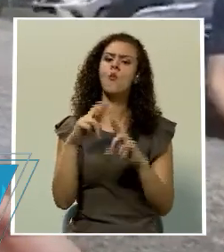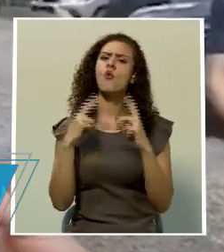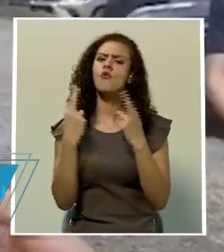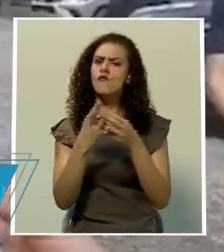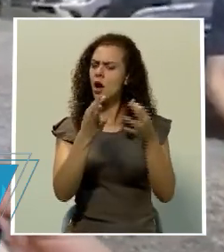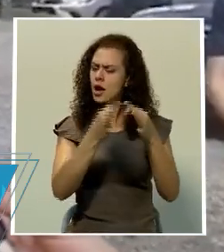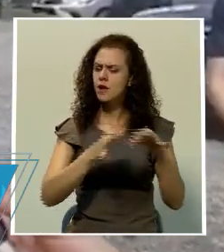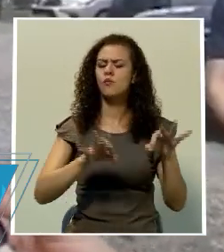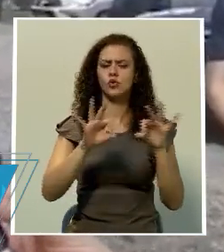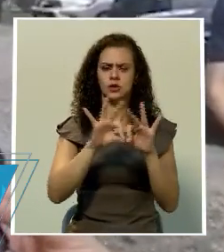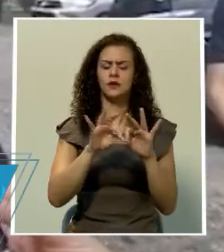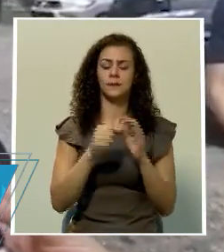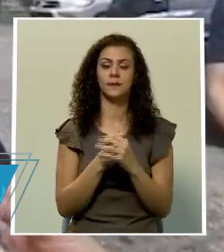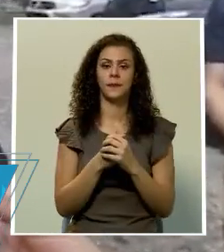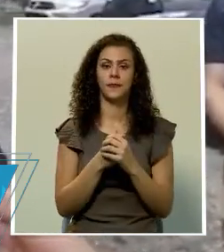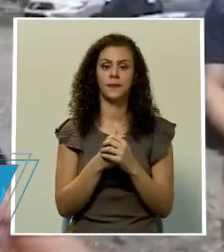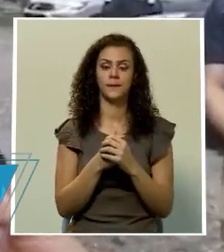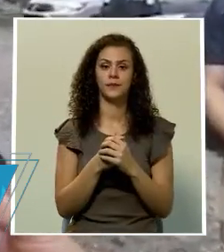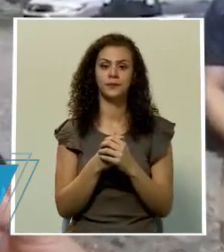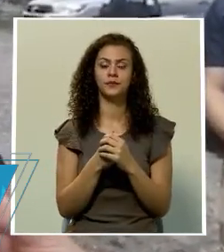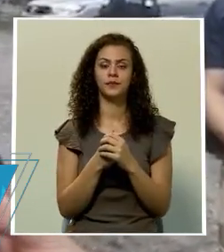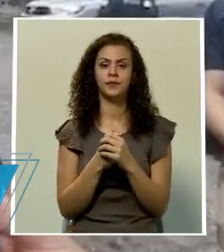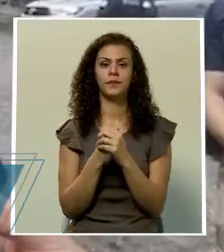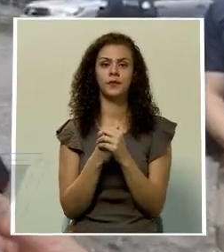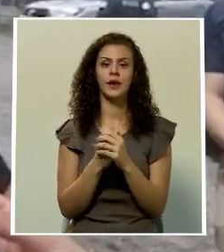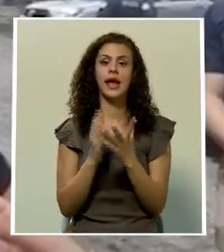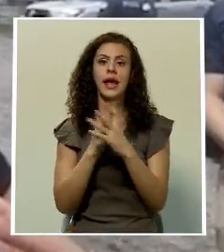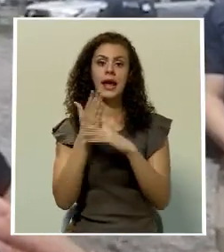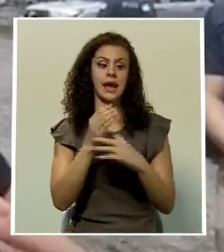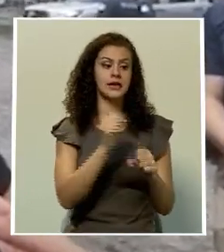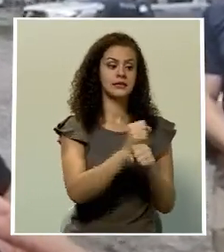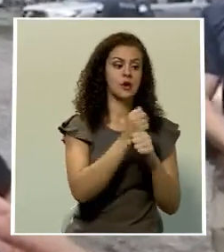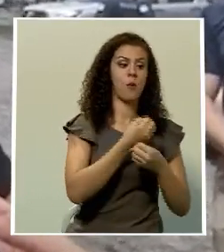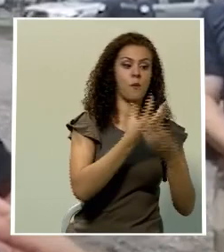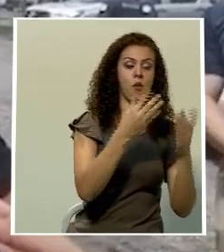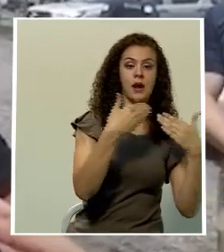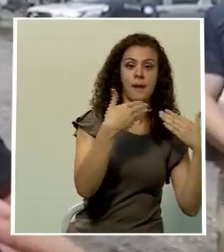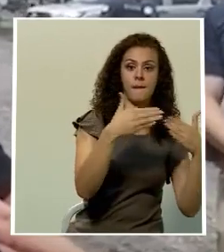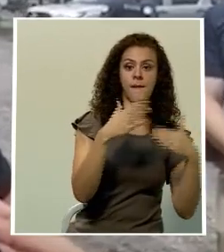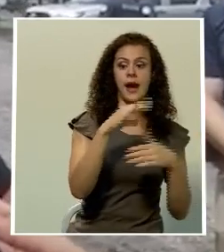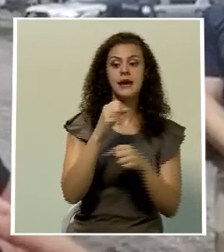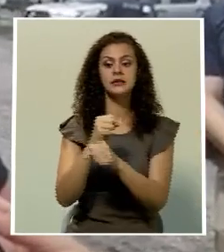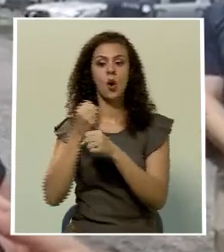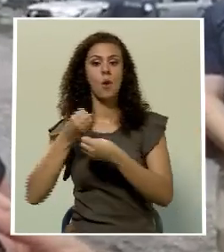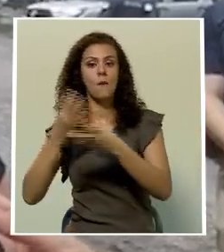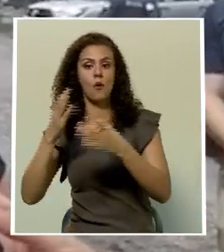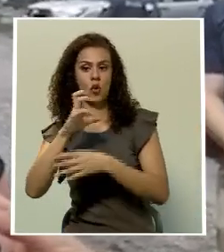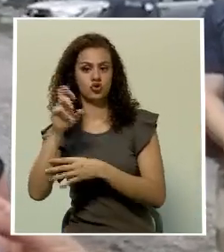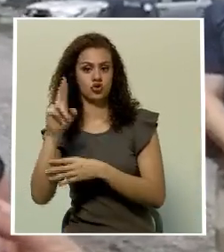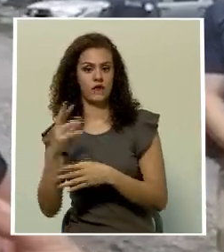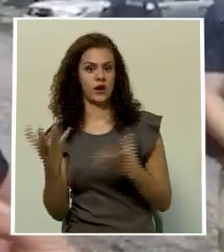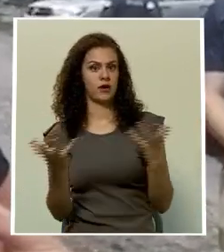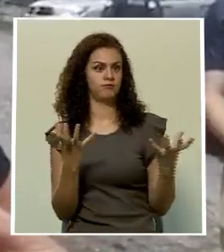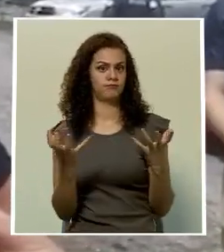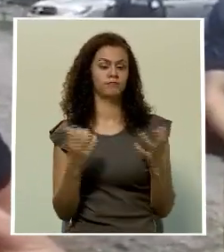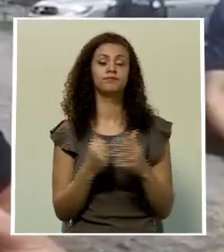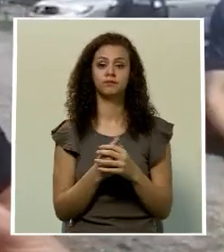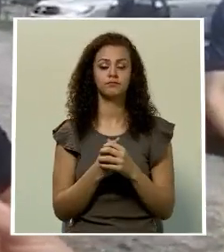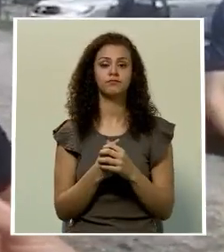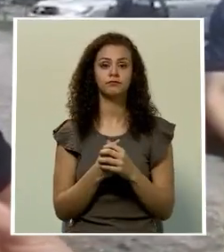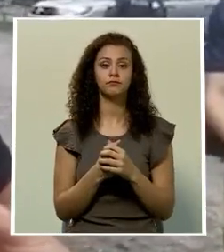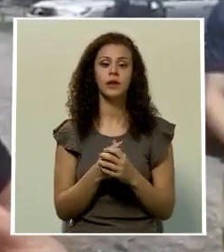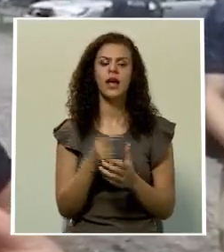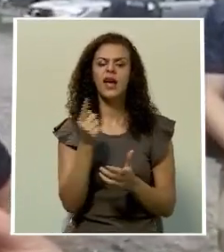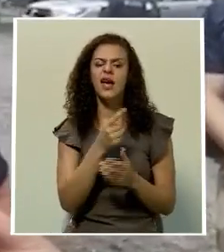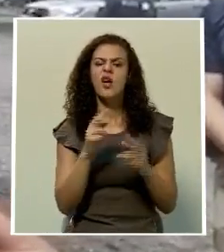reunión muy importante entre la Seguridad Pública de Panamá y la Seguridad Pública de Costa Rica,